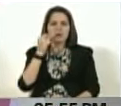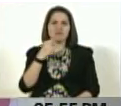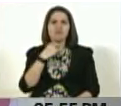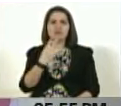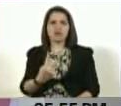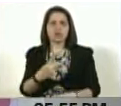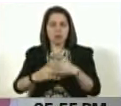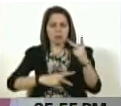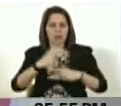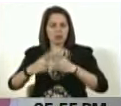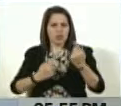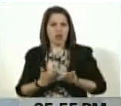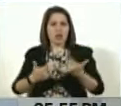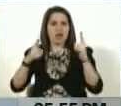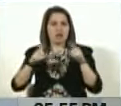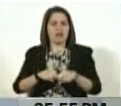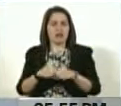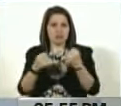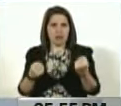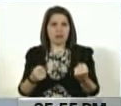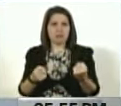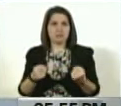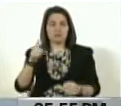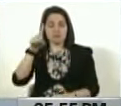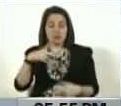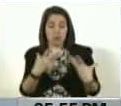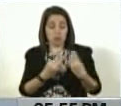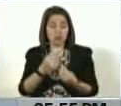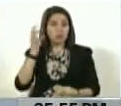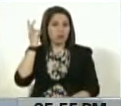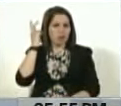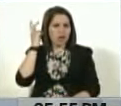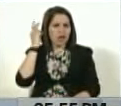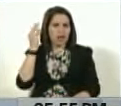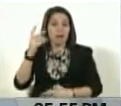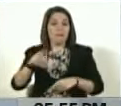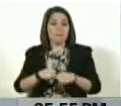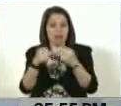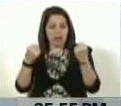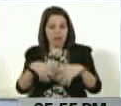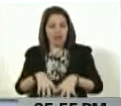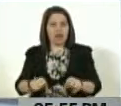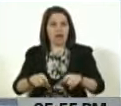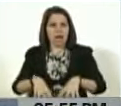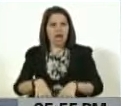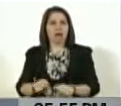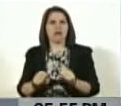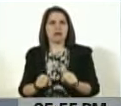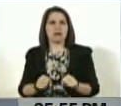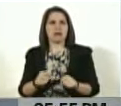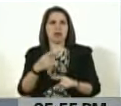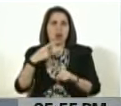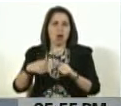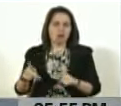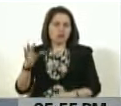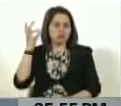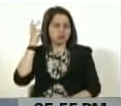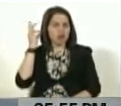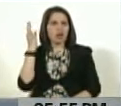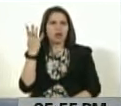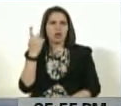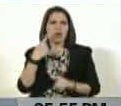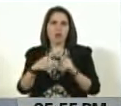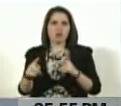de los productores libres de pan. También está Alina León, panadera, William Mendoza, Poder Popular Coche, Gina